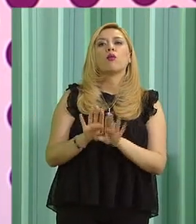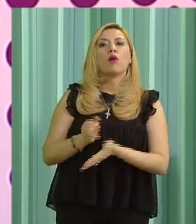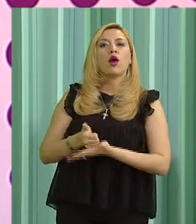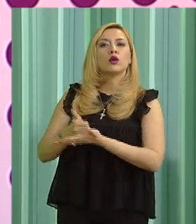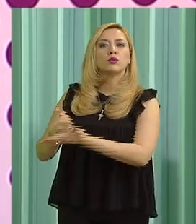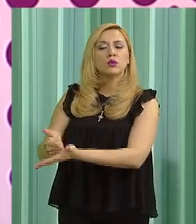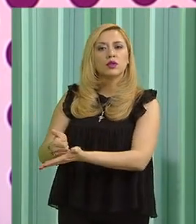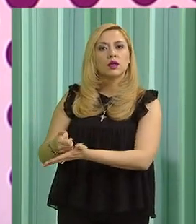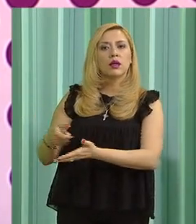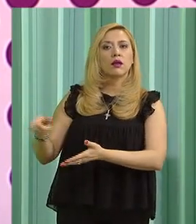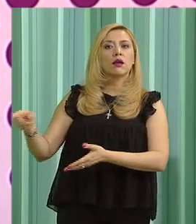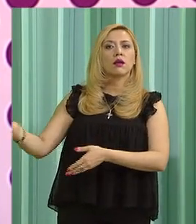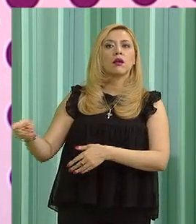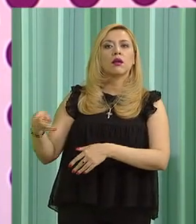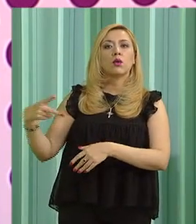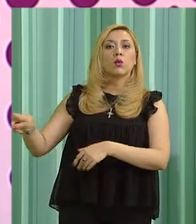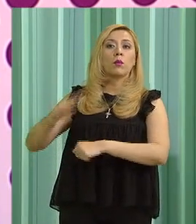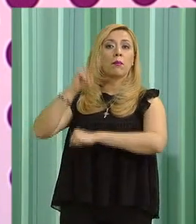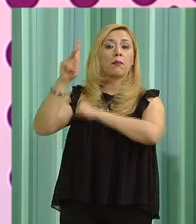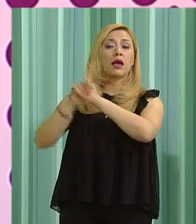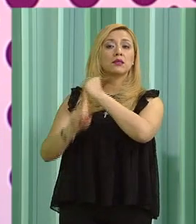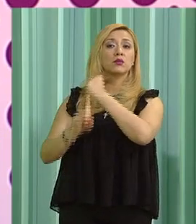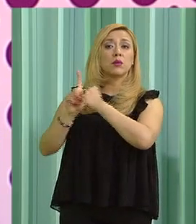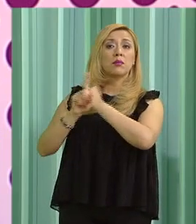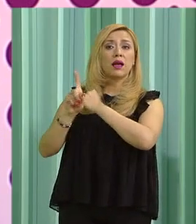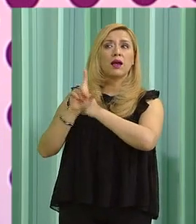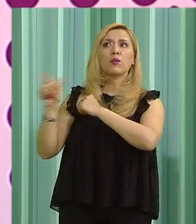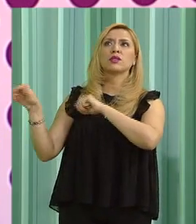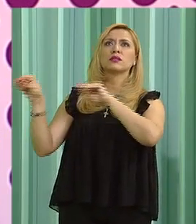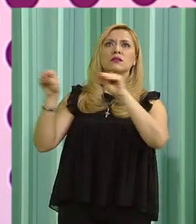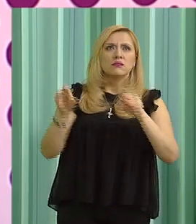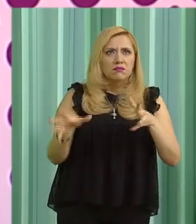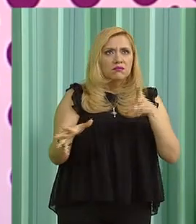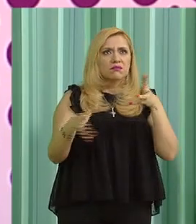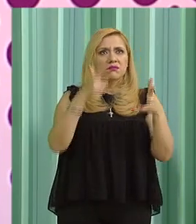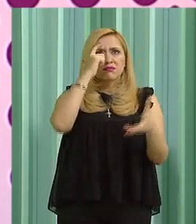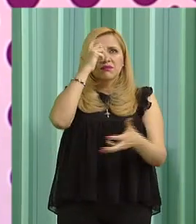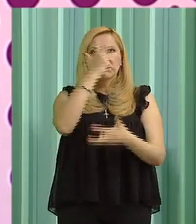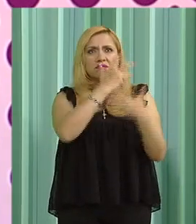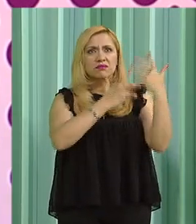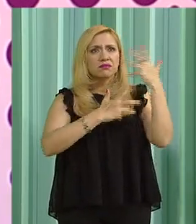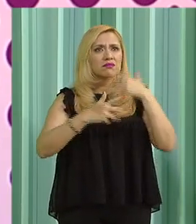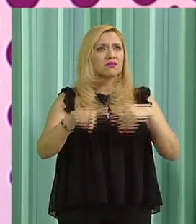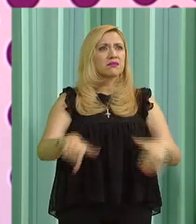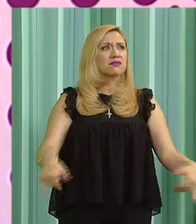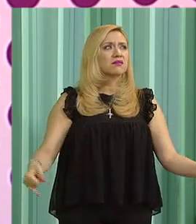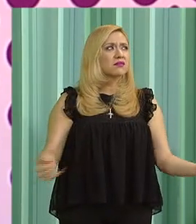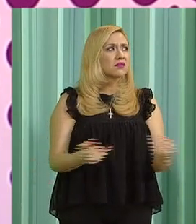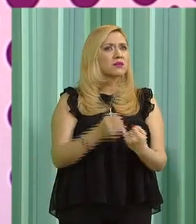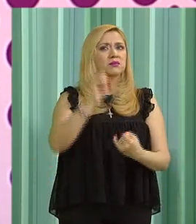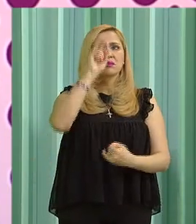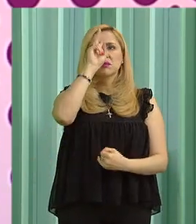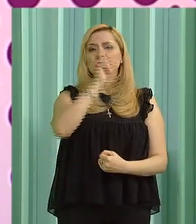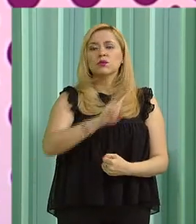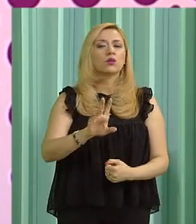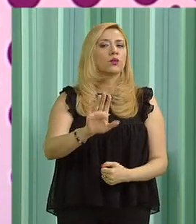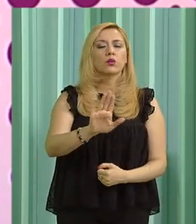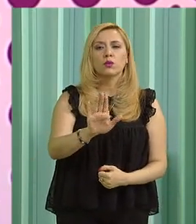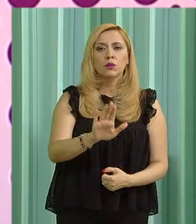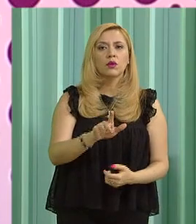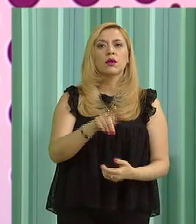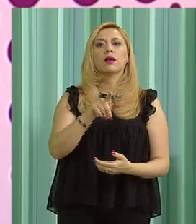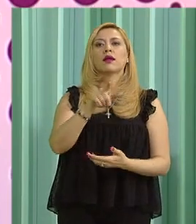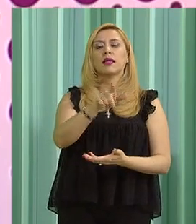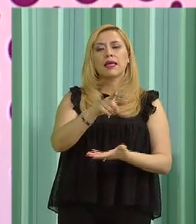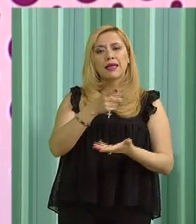su país, tratar de no tocar ese tema con las personas, sino más bien hacerles ver que son personas